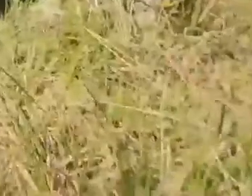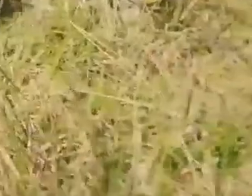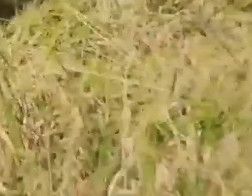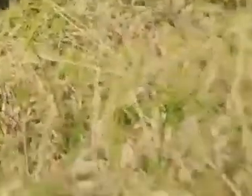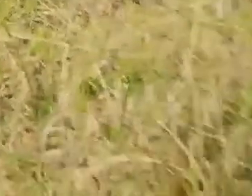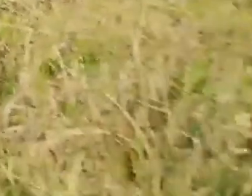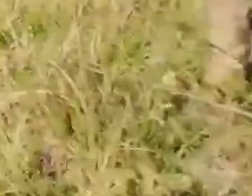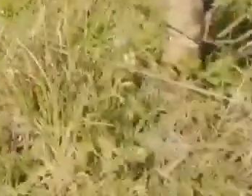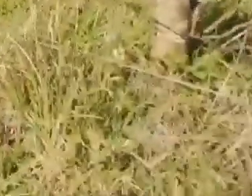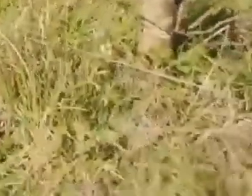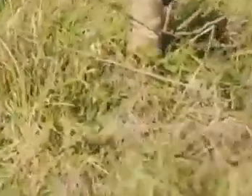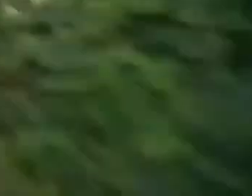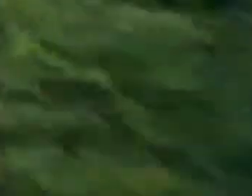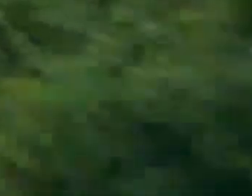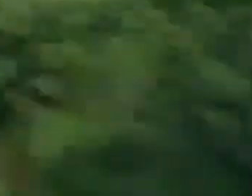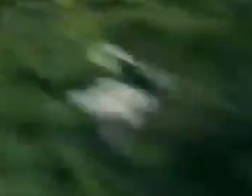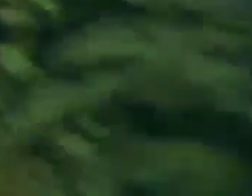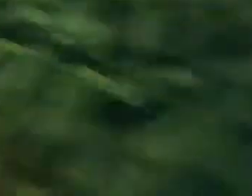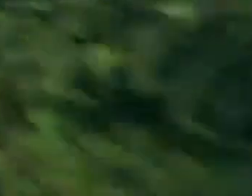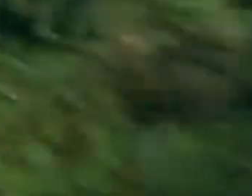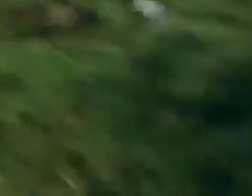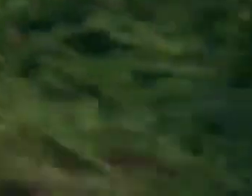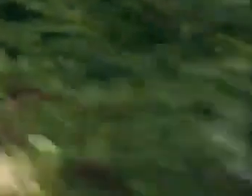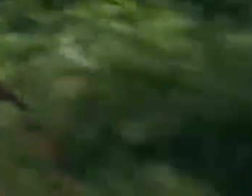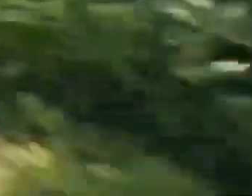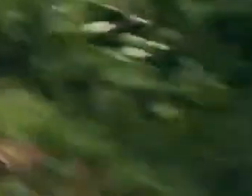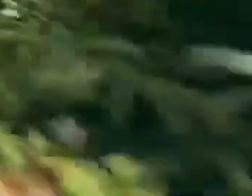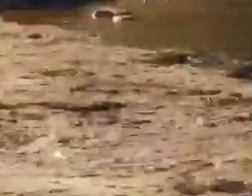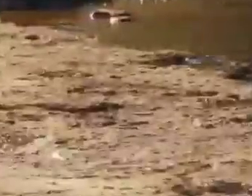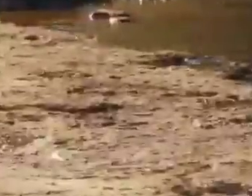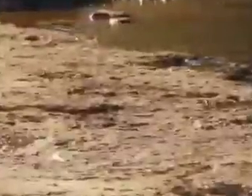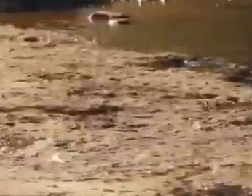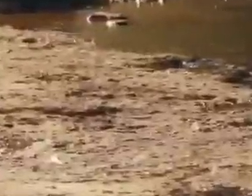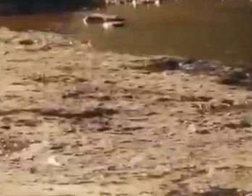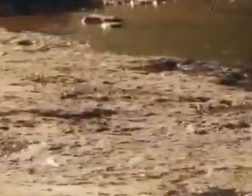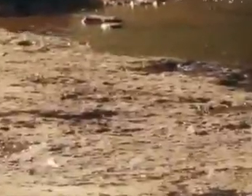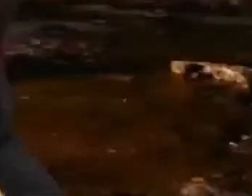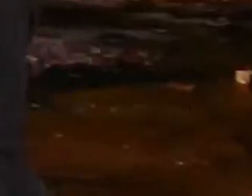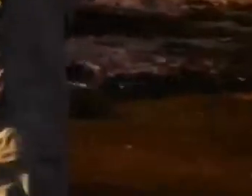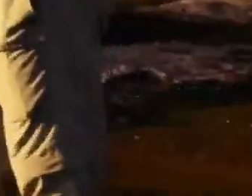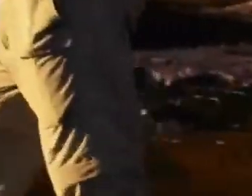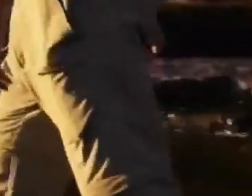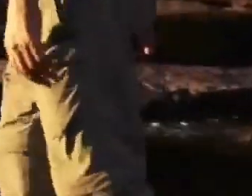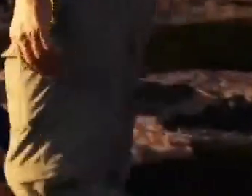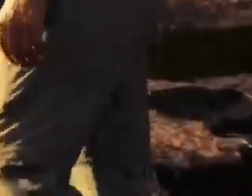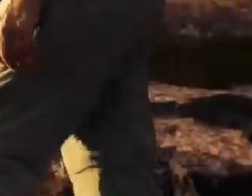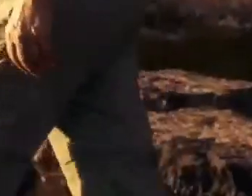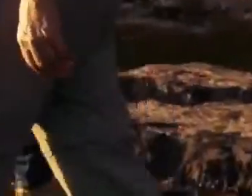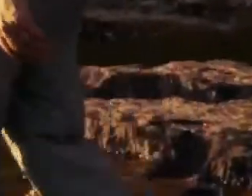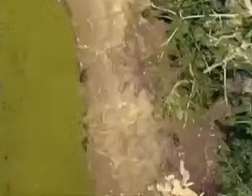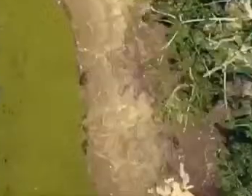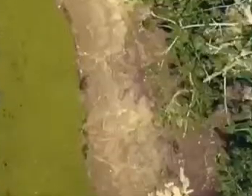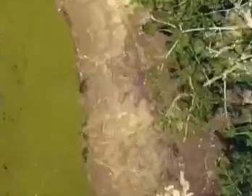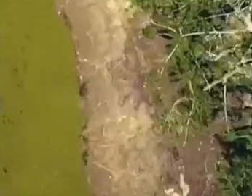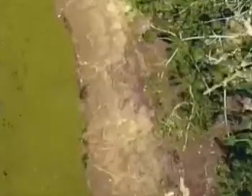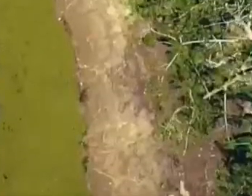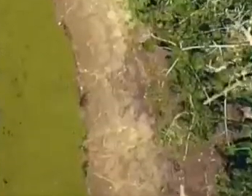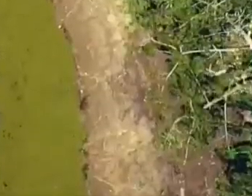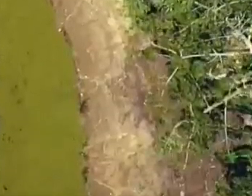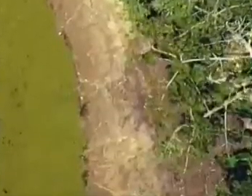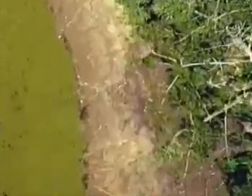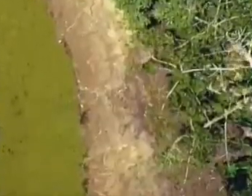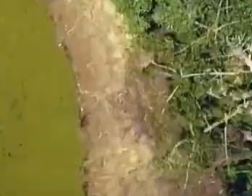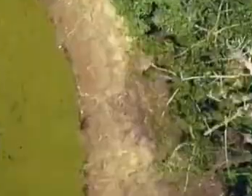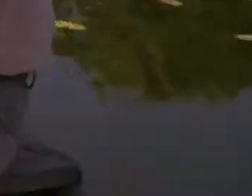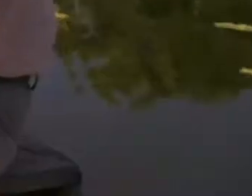Hay muchas cosas que hablar, hay muchas cosas que cuidar, hay muchas cosas que unir. Y esto es bueno, que las dos experiencias que